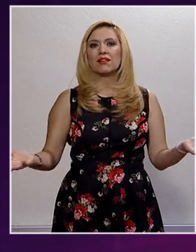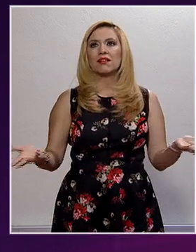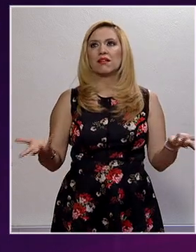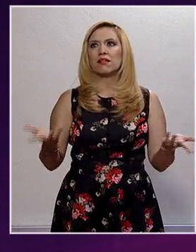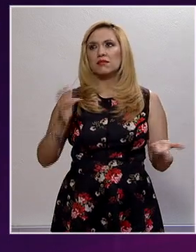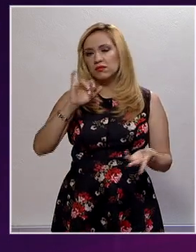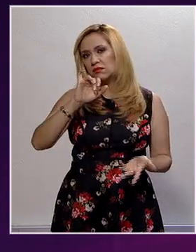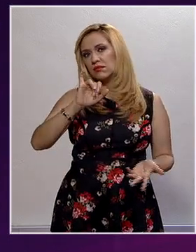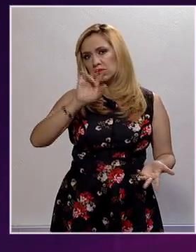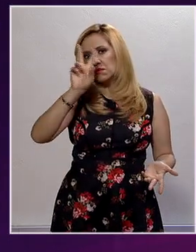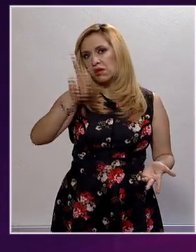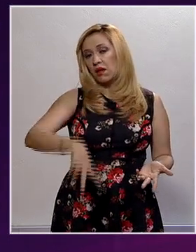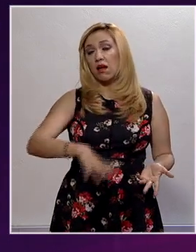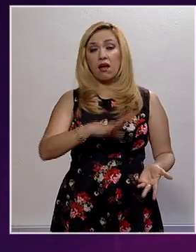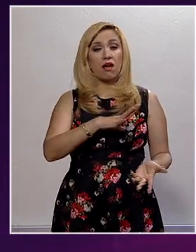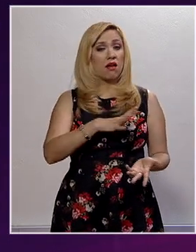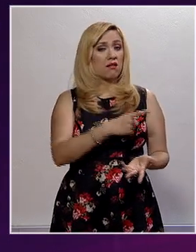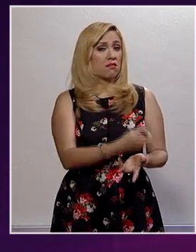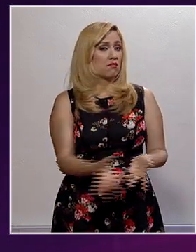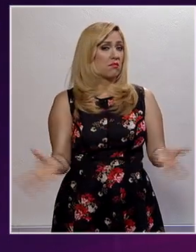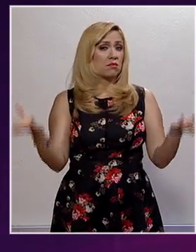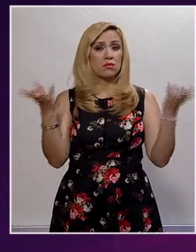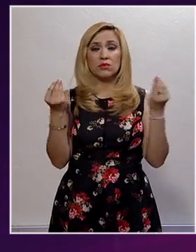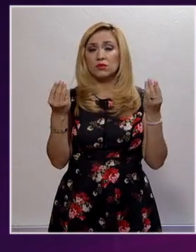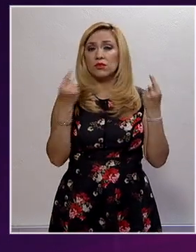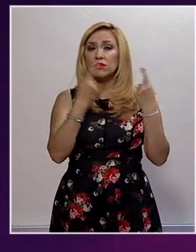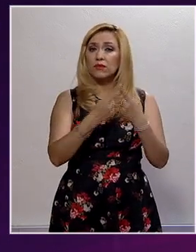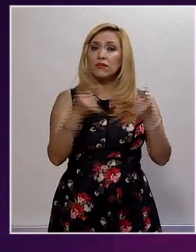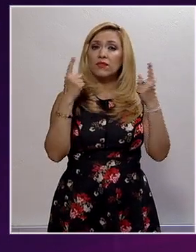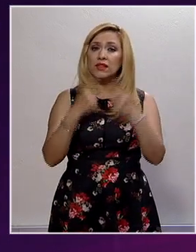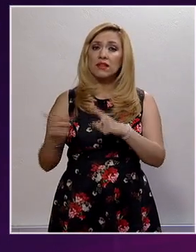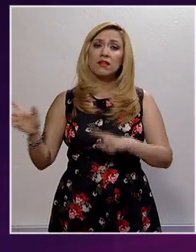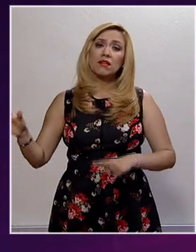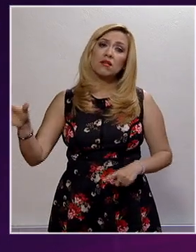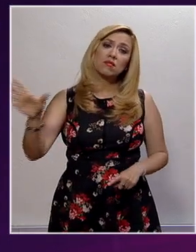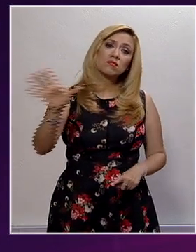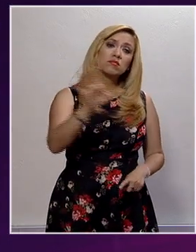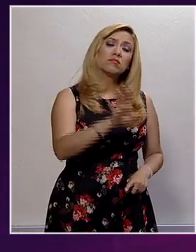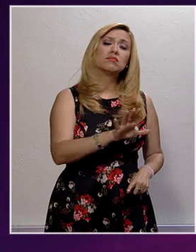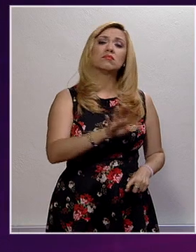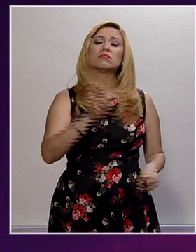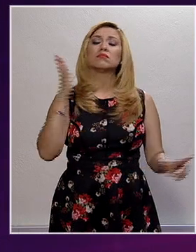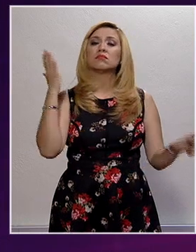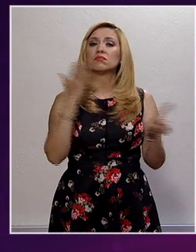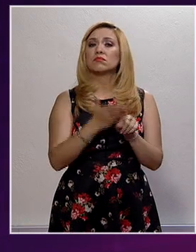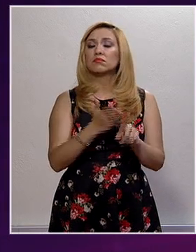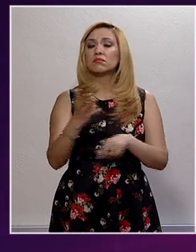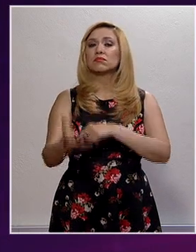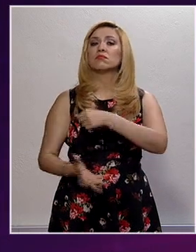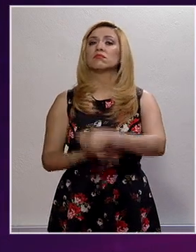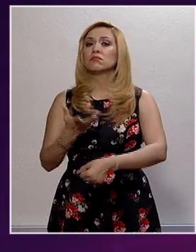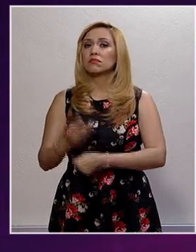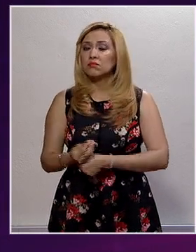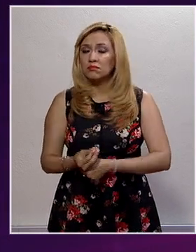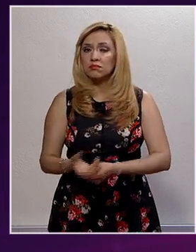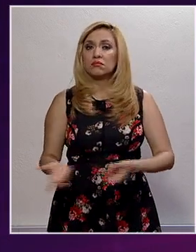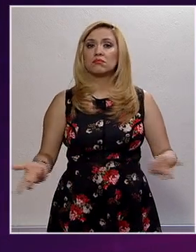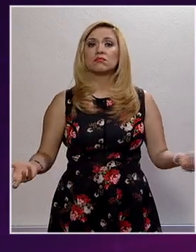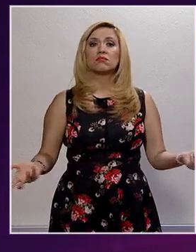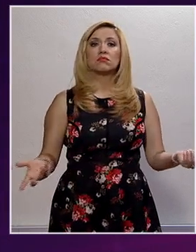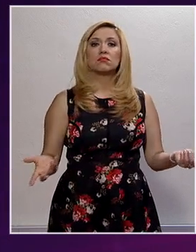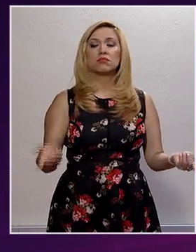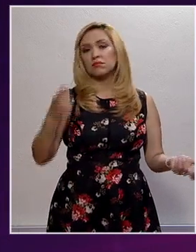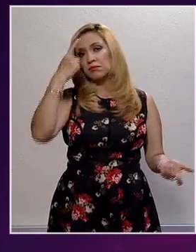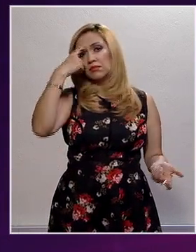Y sin embargo, hay muchas dimensiones en particular de las reparaciones